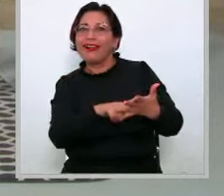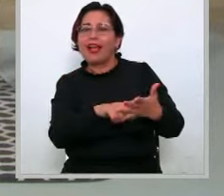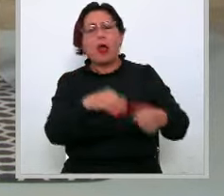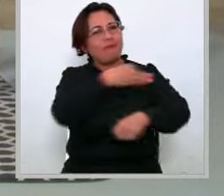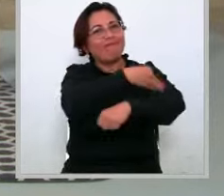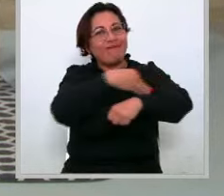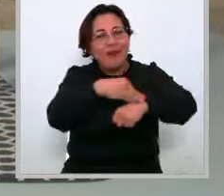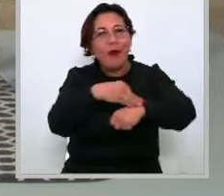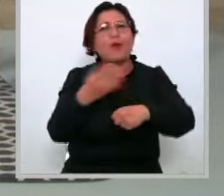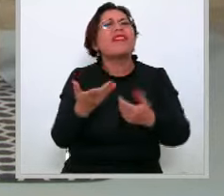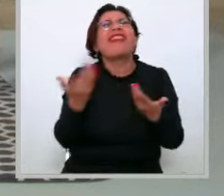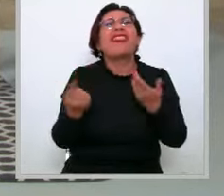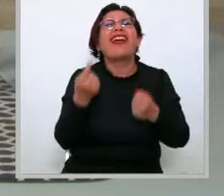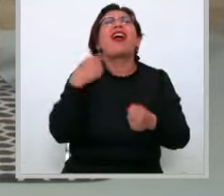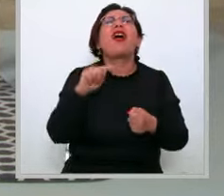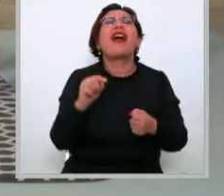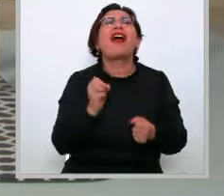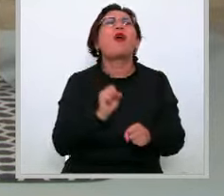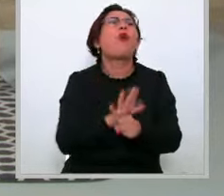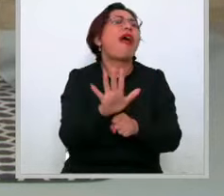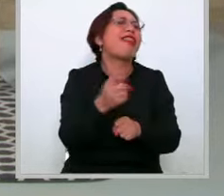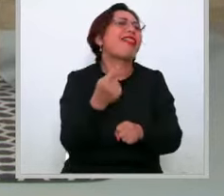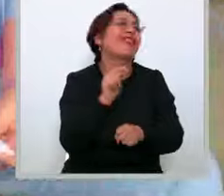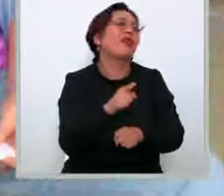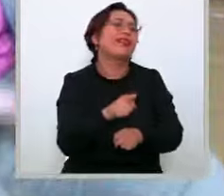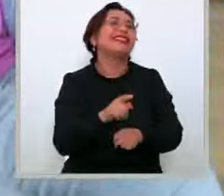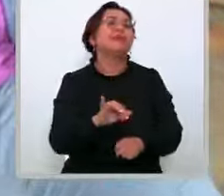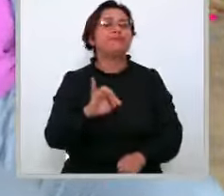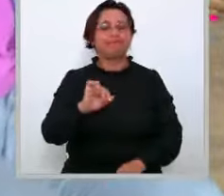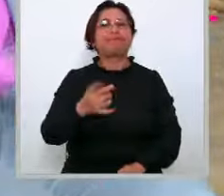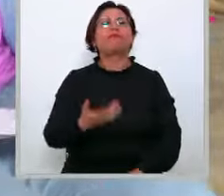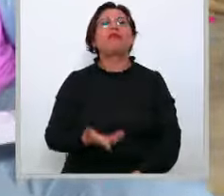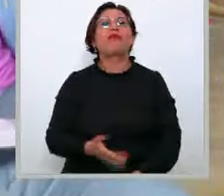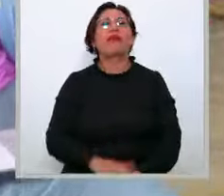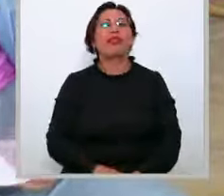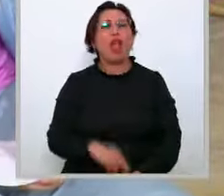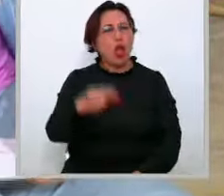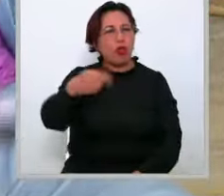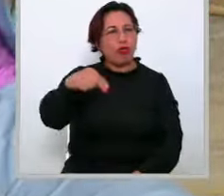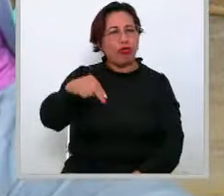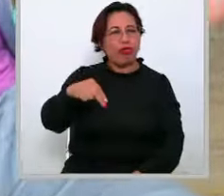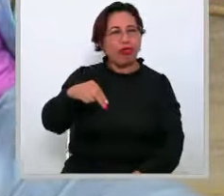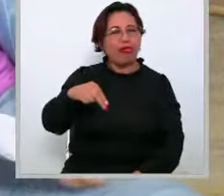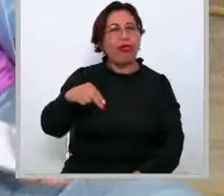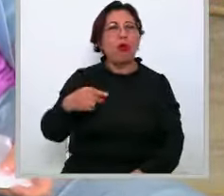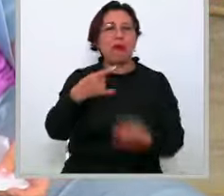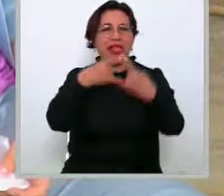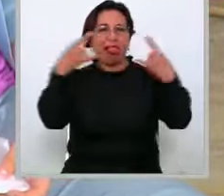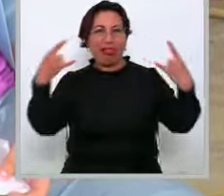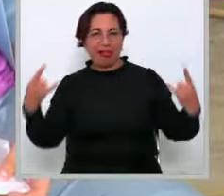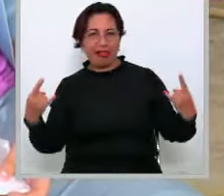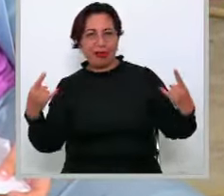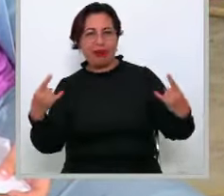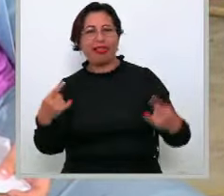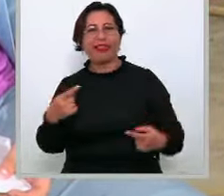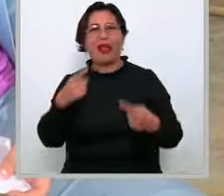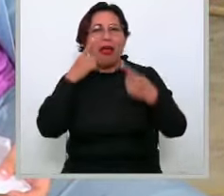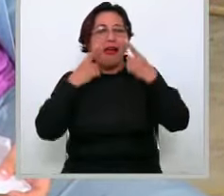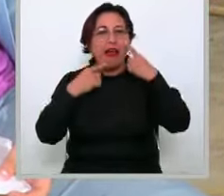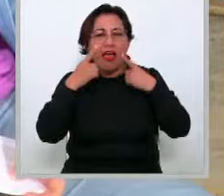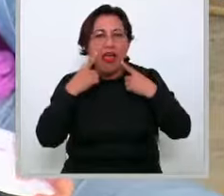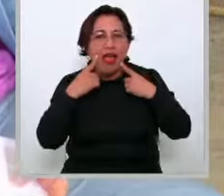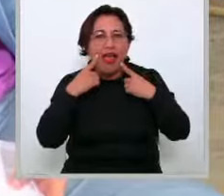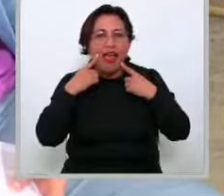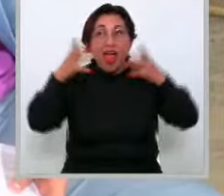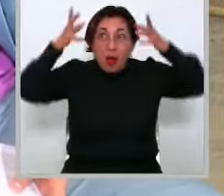contado algún familiar, alguna persona o en la escuela? Sí. Por ejemplo, ¿algún nombre de alguna leyenda además de La Llorona que sepas? El Charro